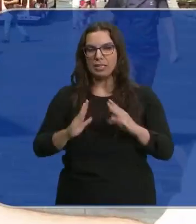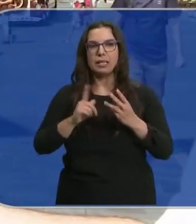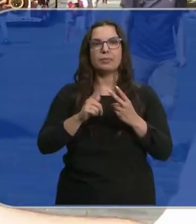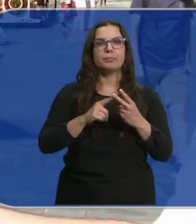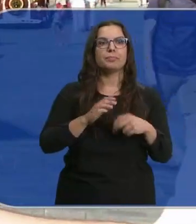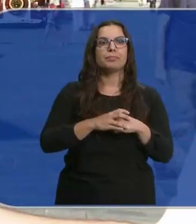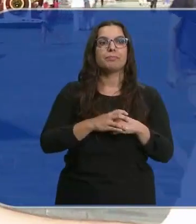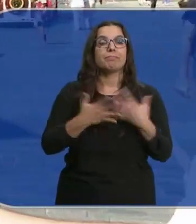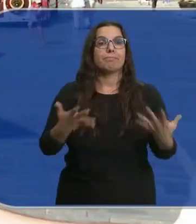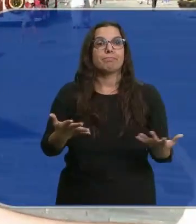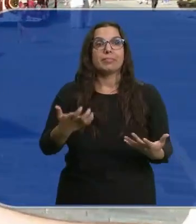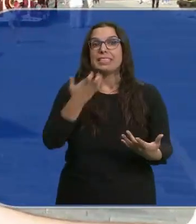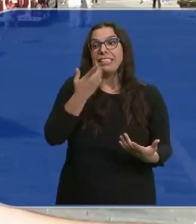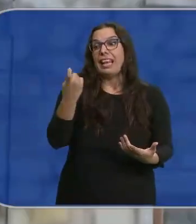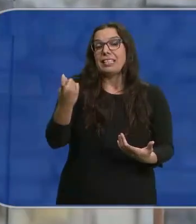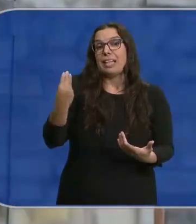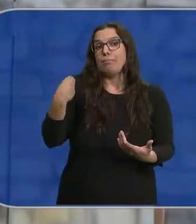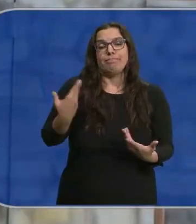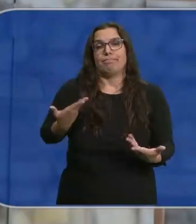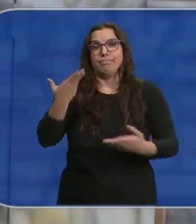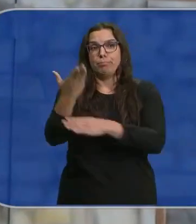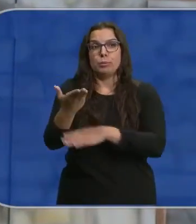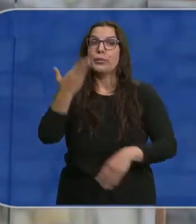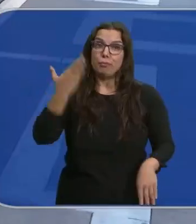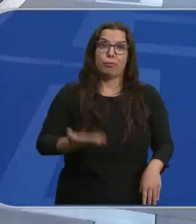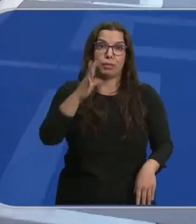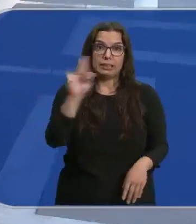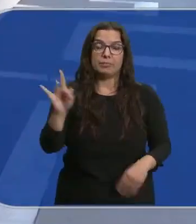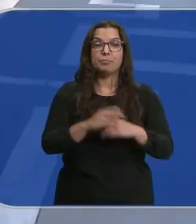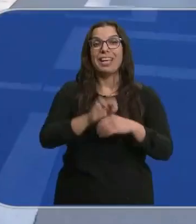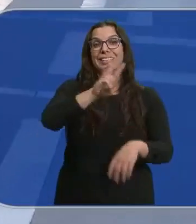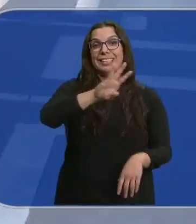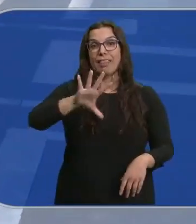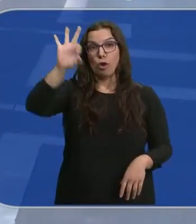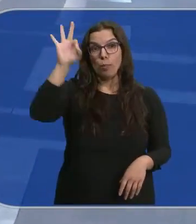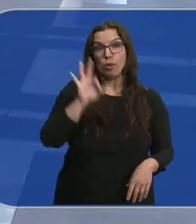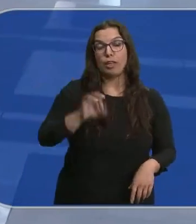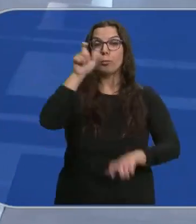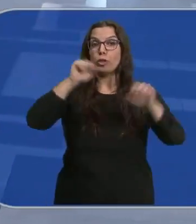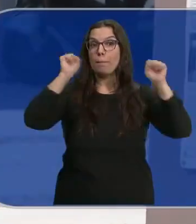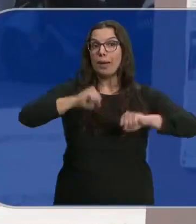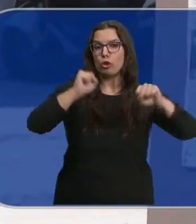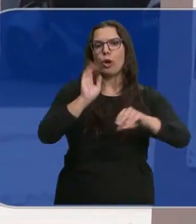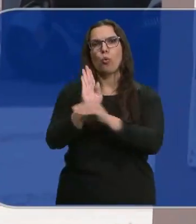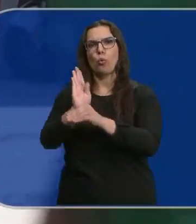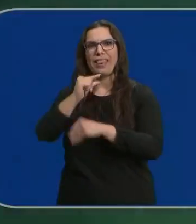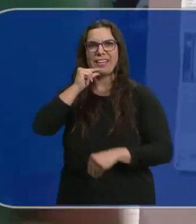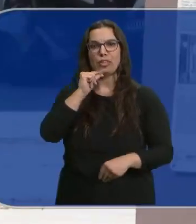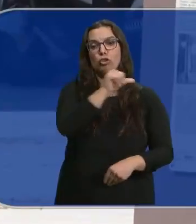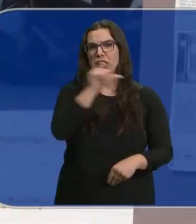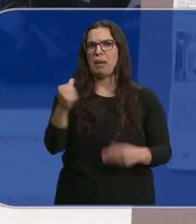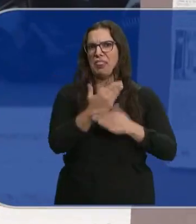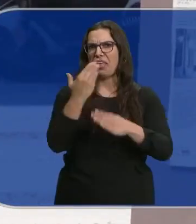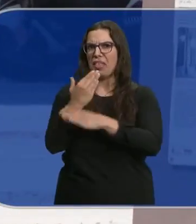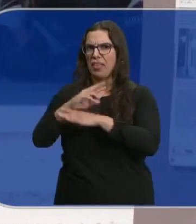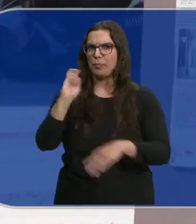nos necesitan. Yo creo que es fundamental, sí. El 35% de los mayores cuida a sus nietos varios días a la